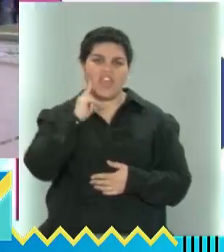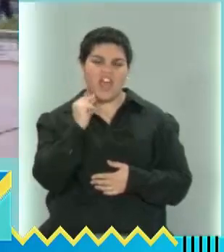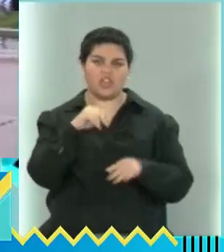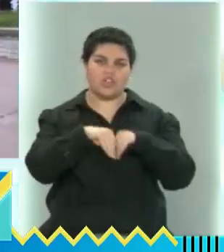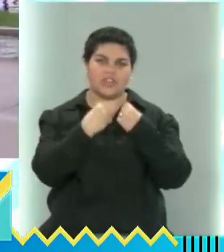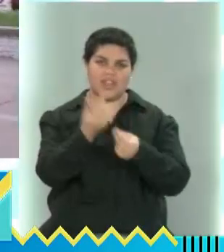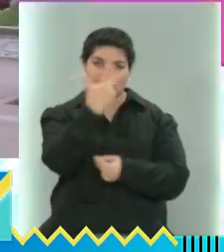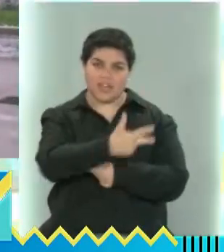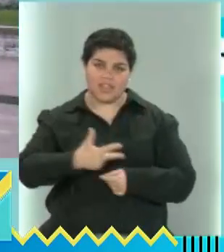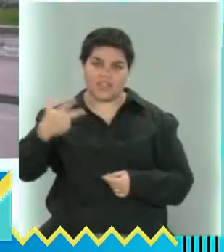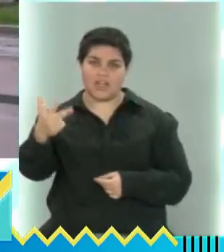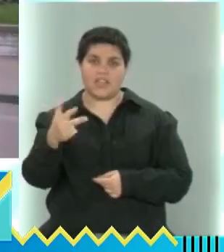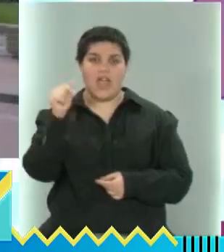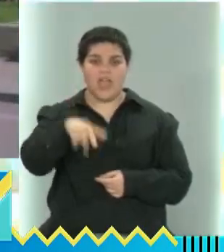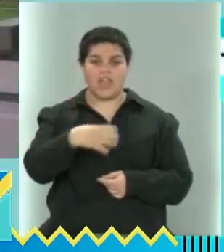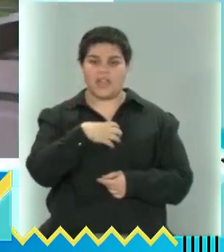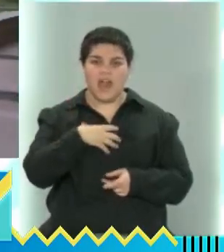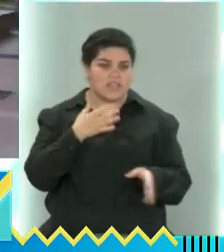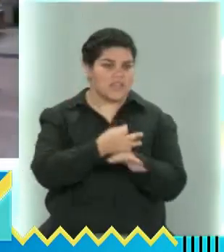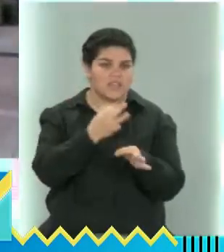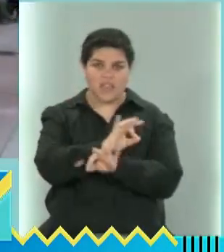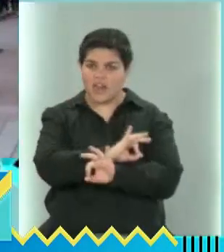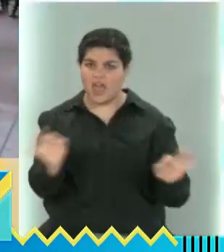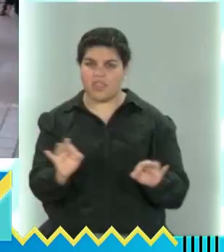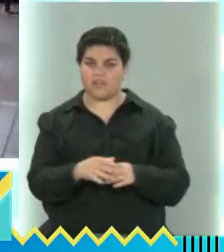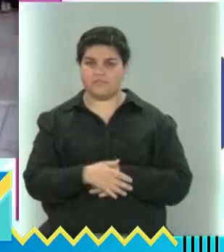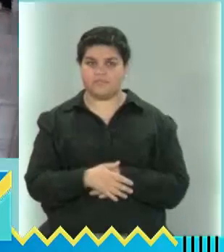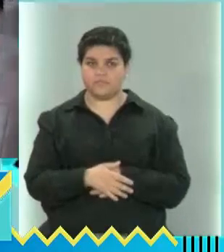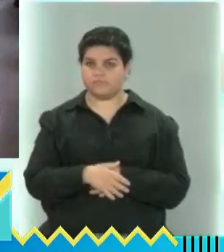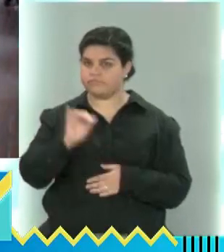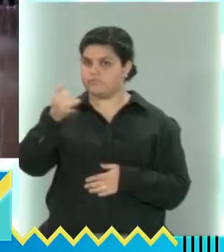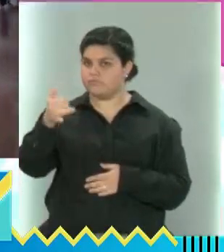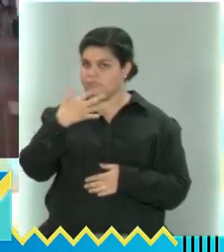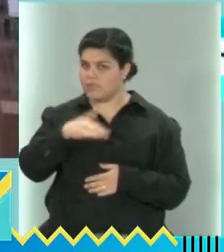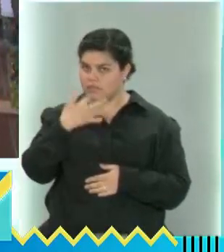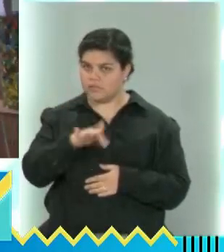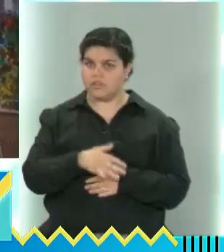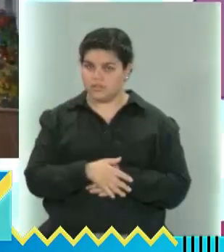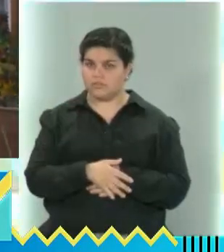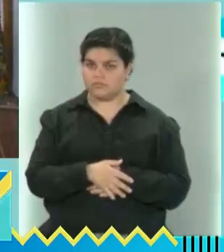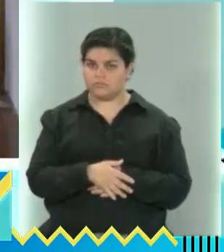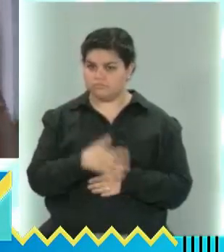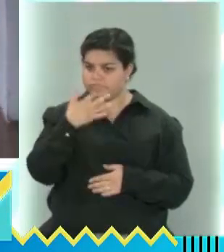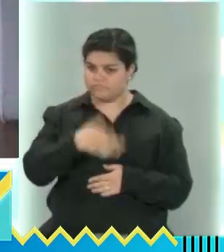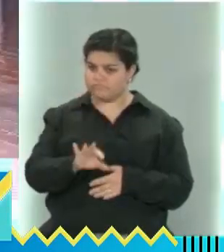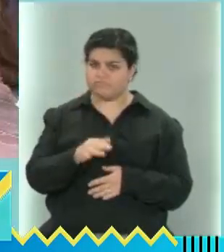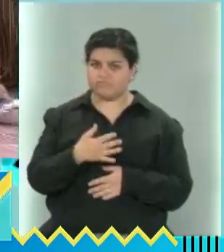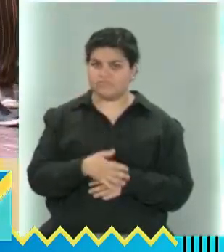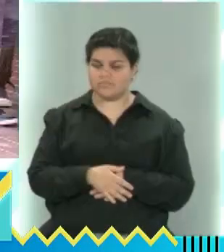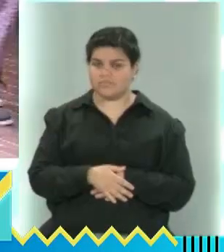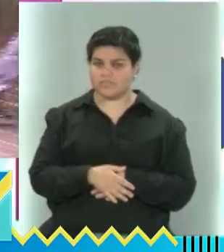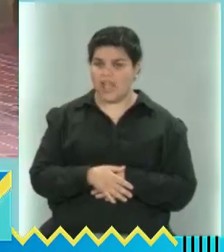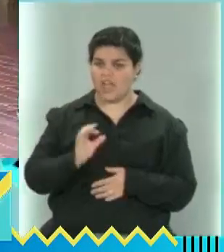así con cese de actividades. Sí, te entiendo, lo entiendo, pero completamente. El